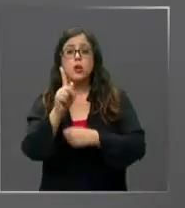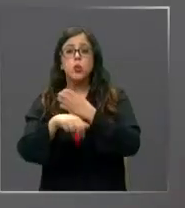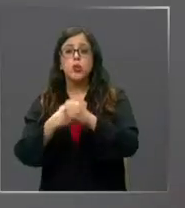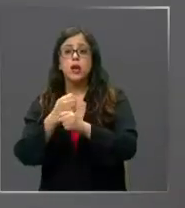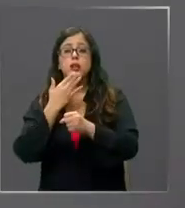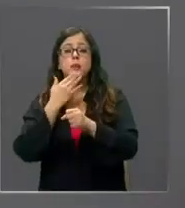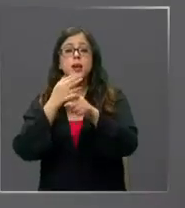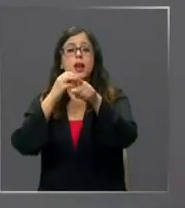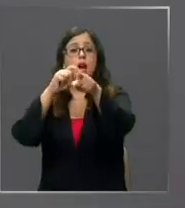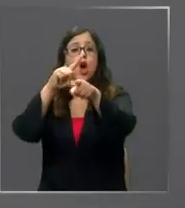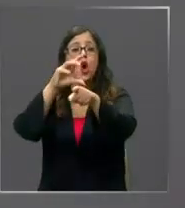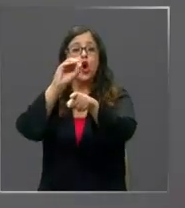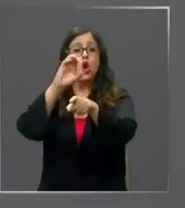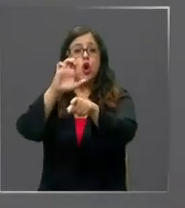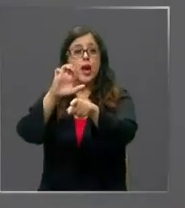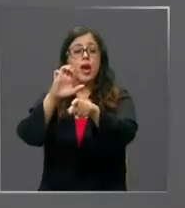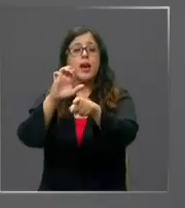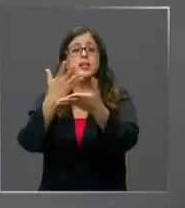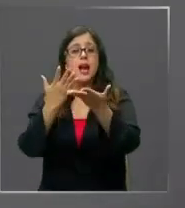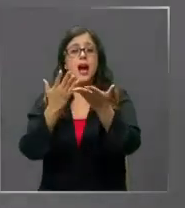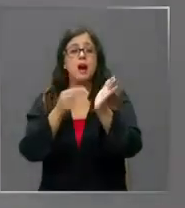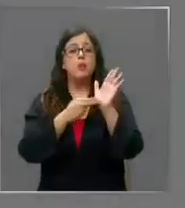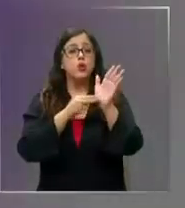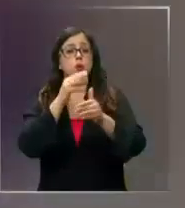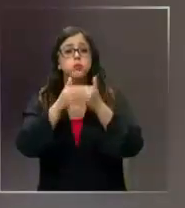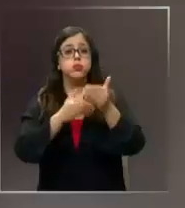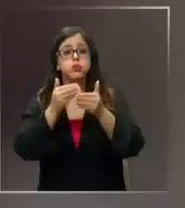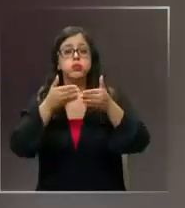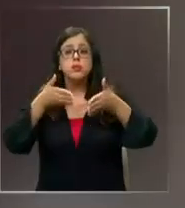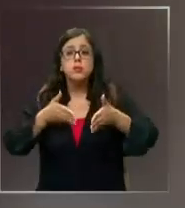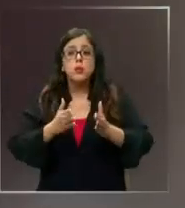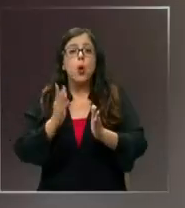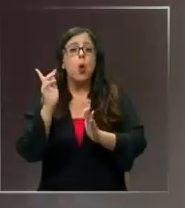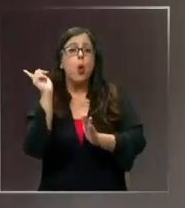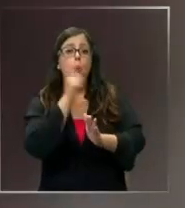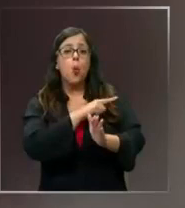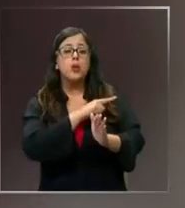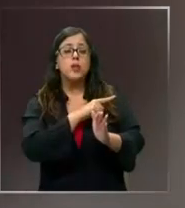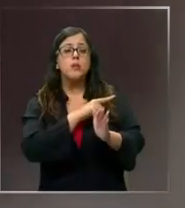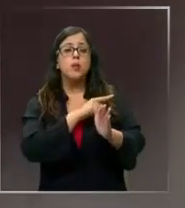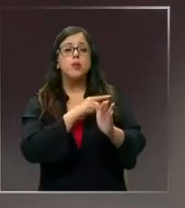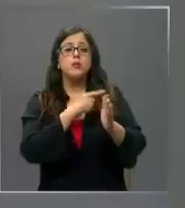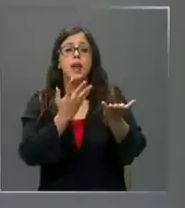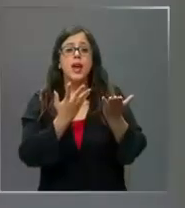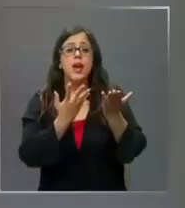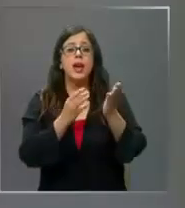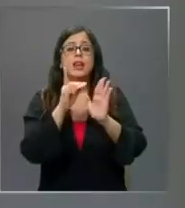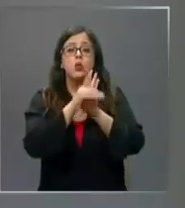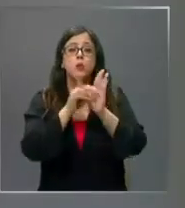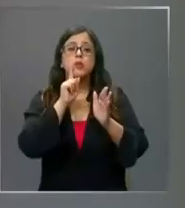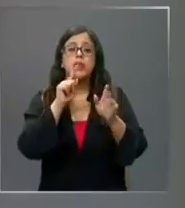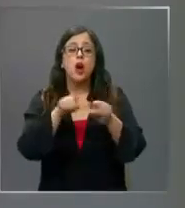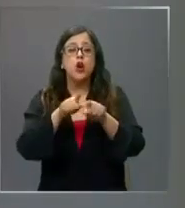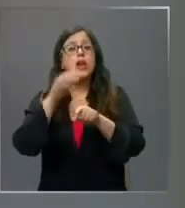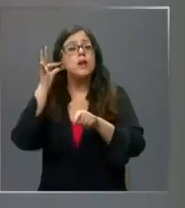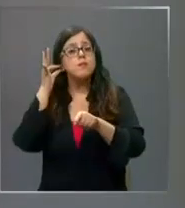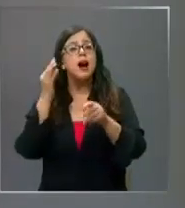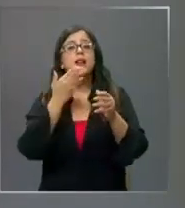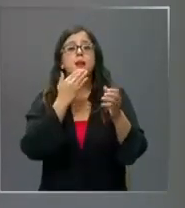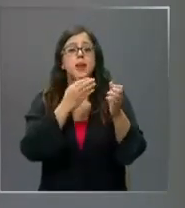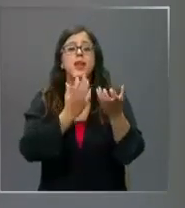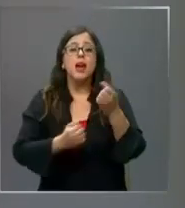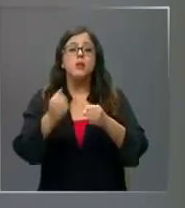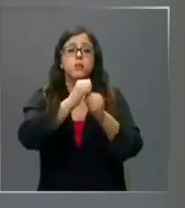de nacimiento de su último hijo, que tuvo por vientre subrogado en el reality que tiene con sus hermanas. Mientras en Argentina,